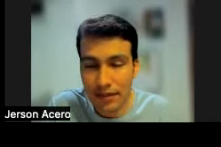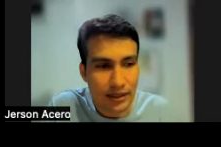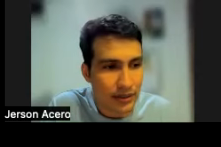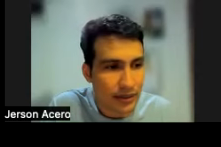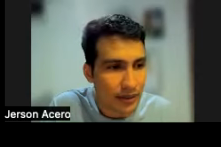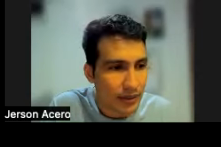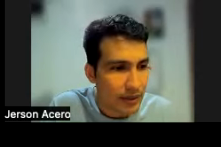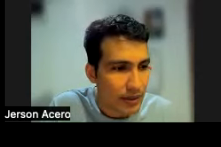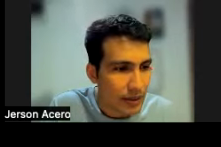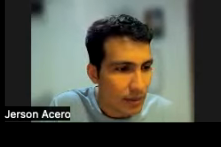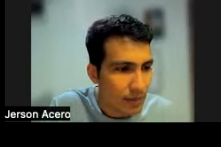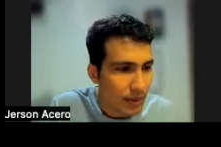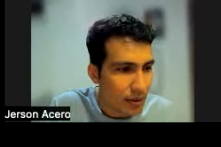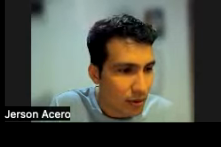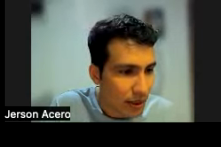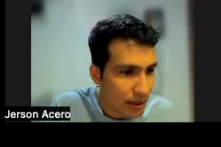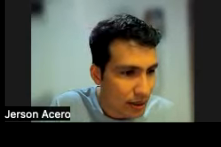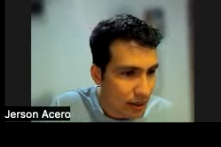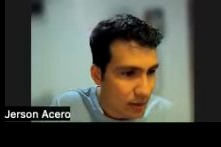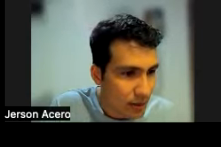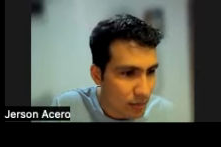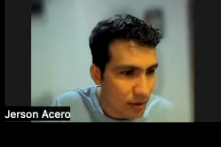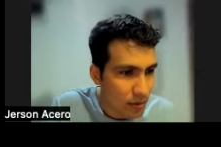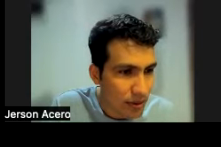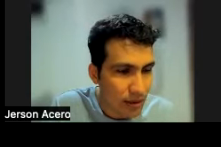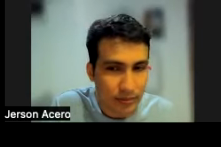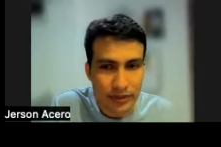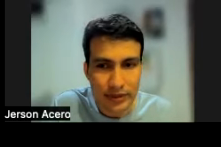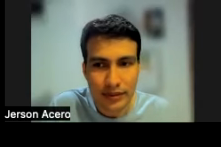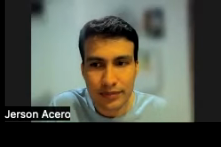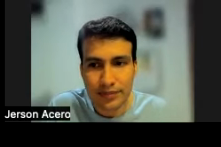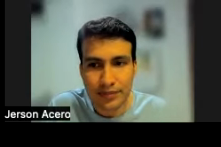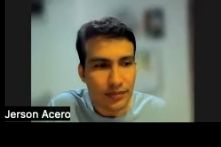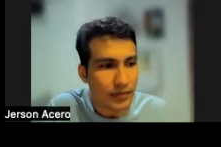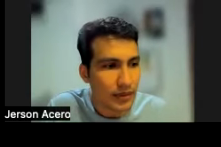del hablante, que también es una que no hemos escuchado.